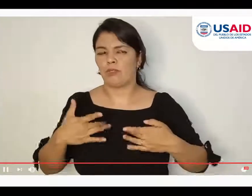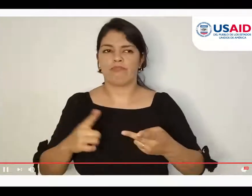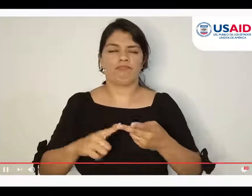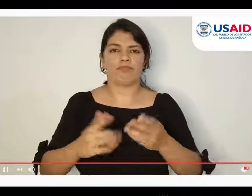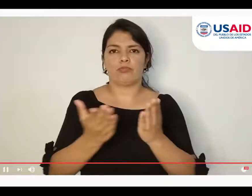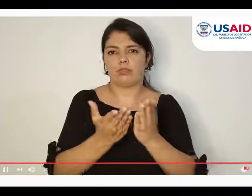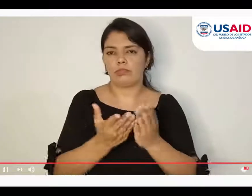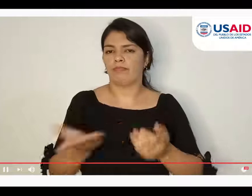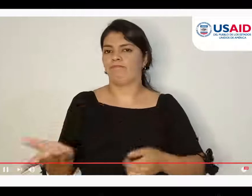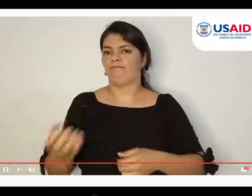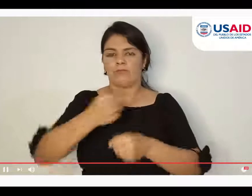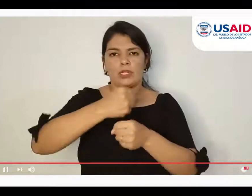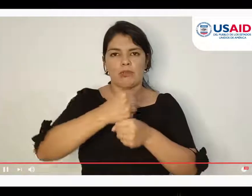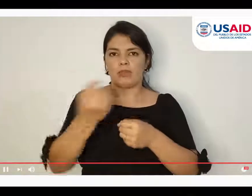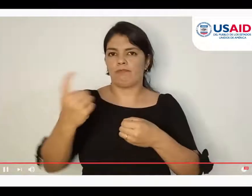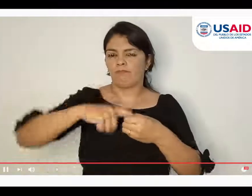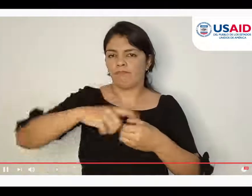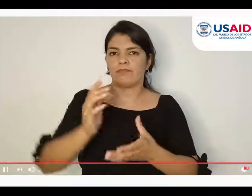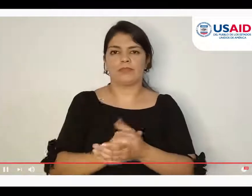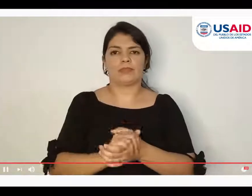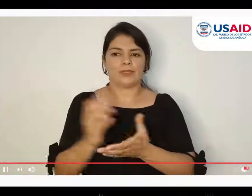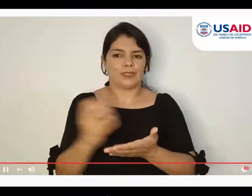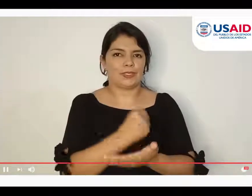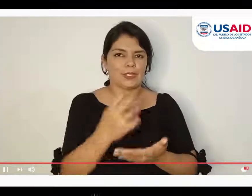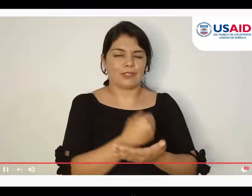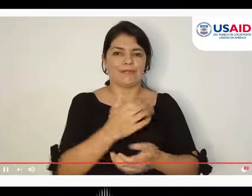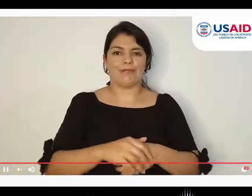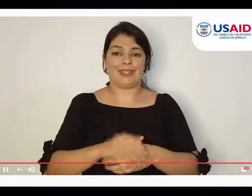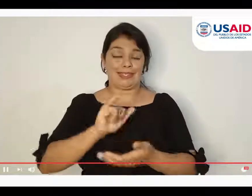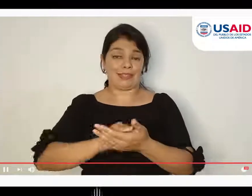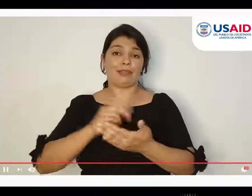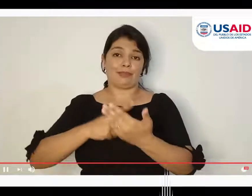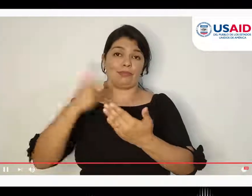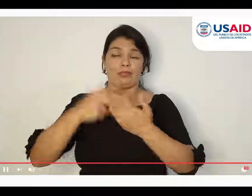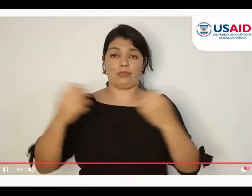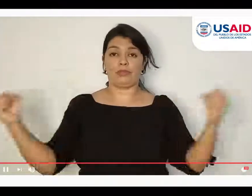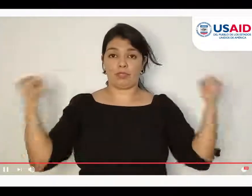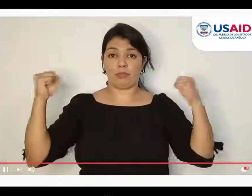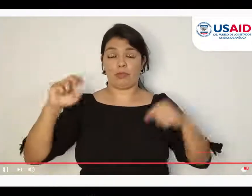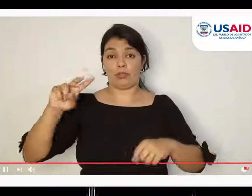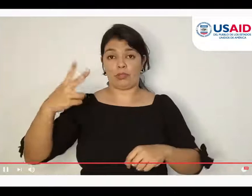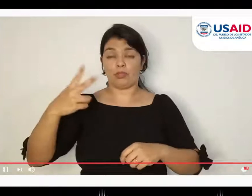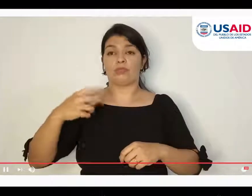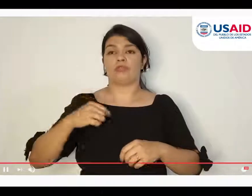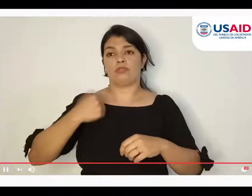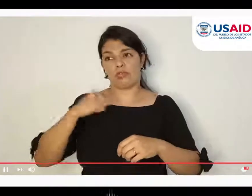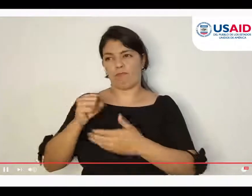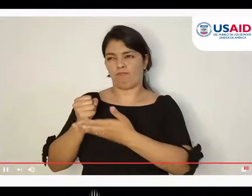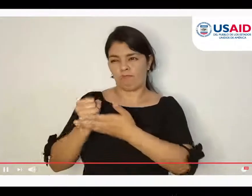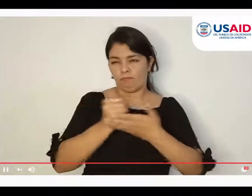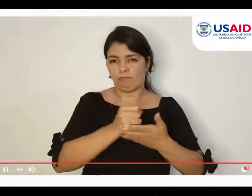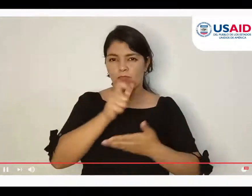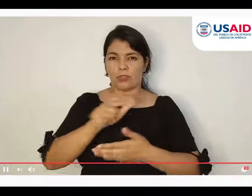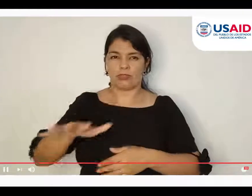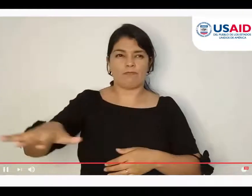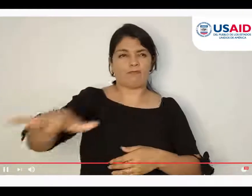educación, inclusión laboral, generación de ingresos. Es de esta manera que el proyecto ha contribuido con la consolidación de estos temas en